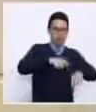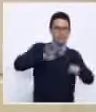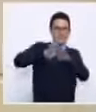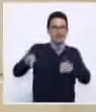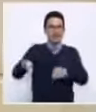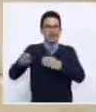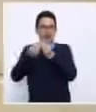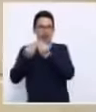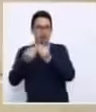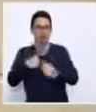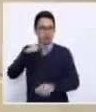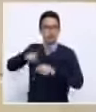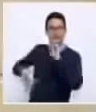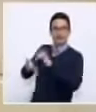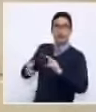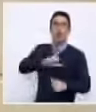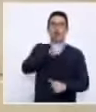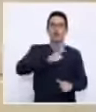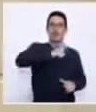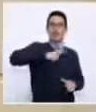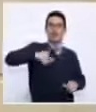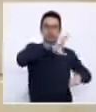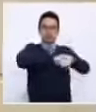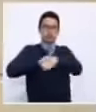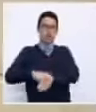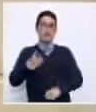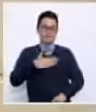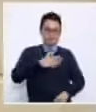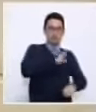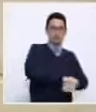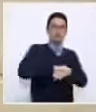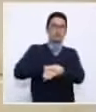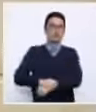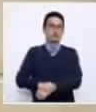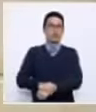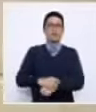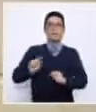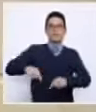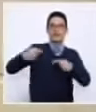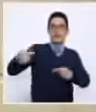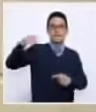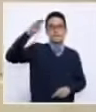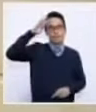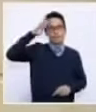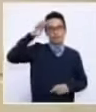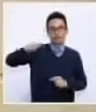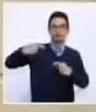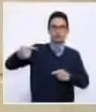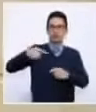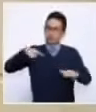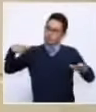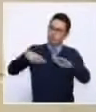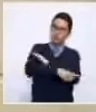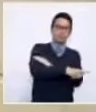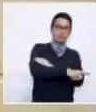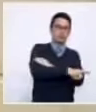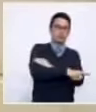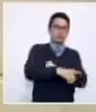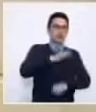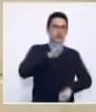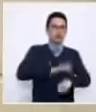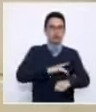negociación. A otros compañeros líderes los detuvieron. A mí me detuvieron, pero una pelea con la policía y me escapé. Me